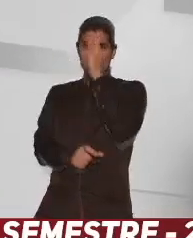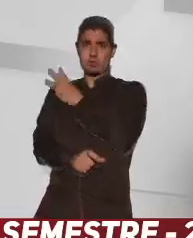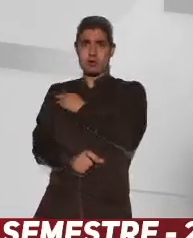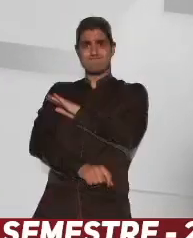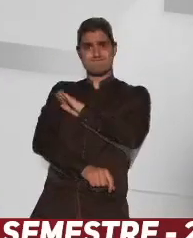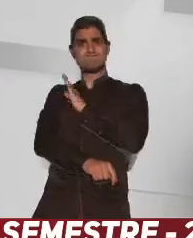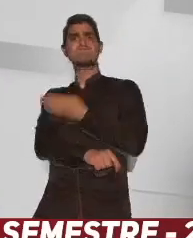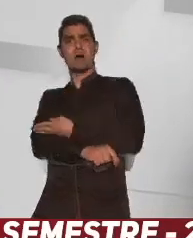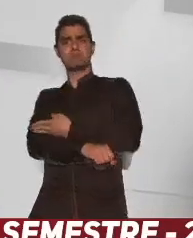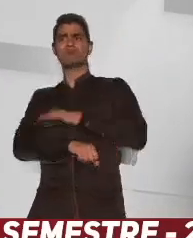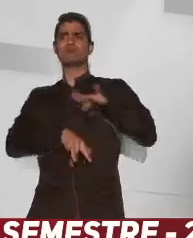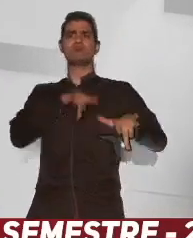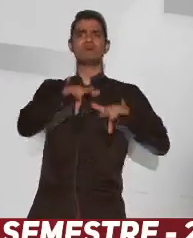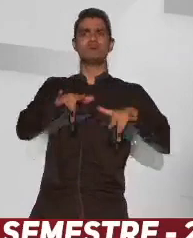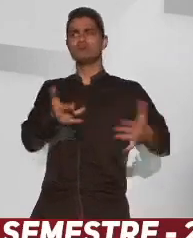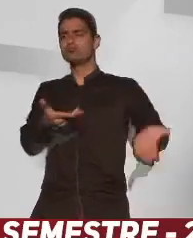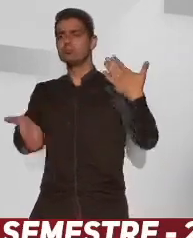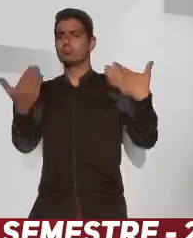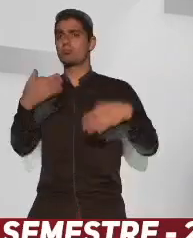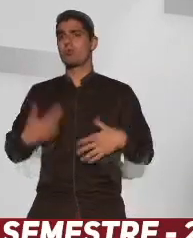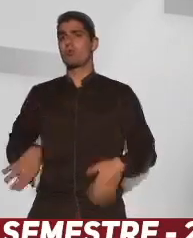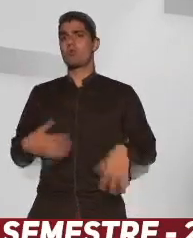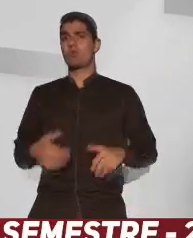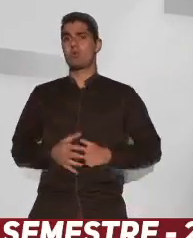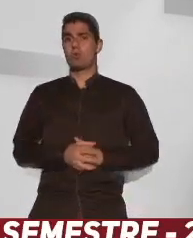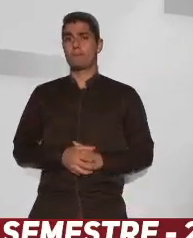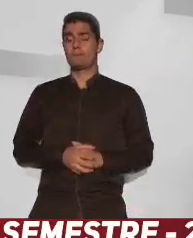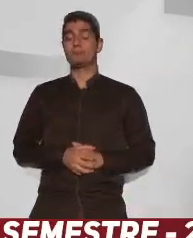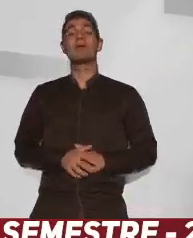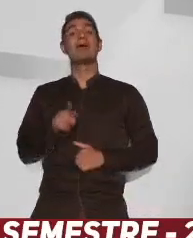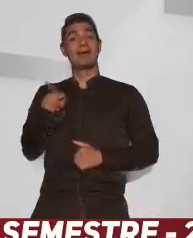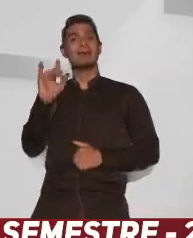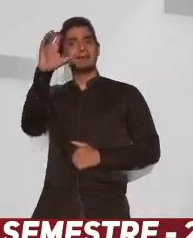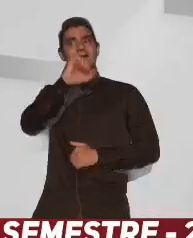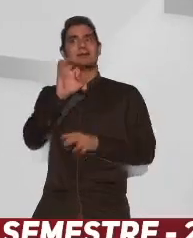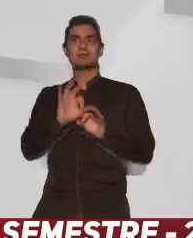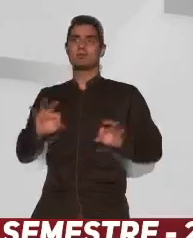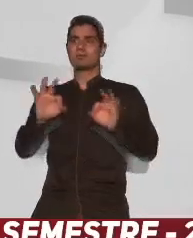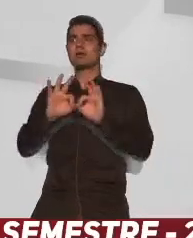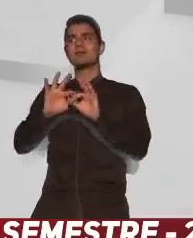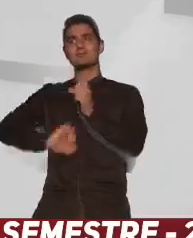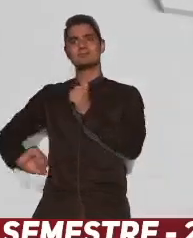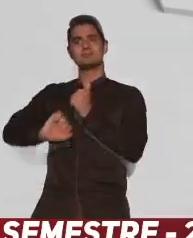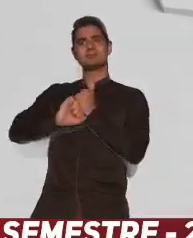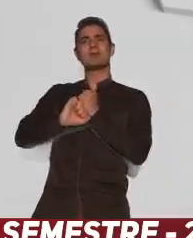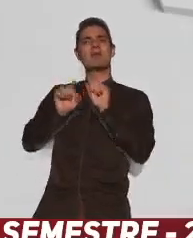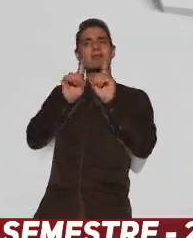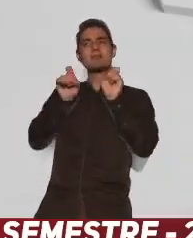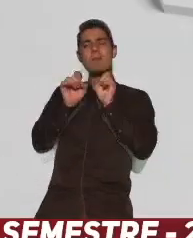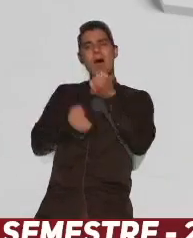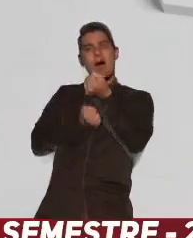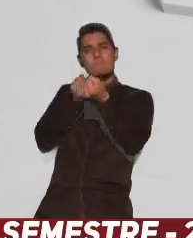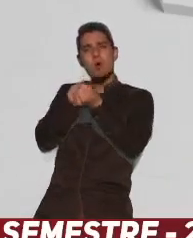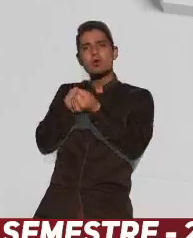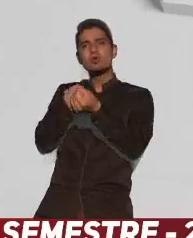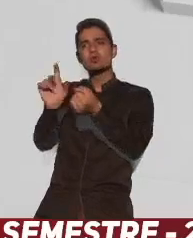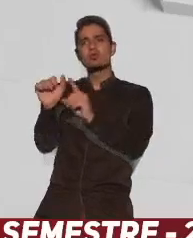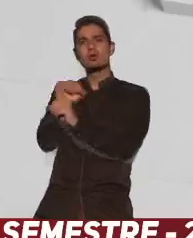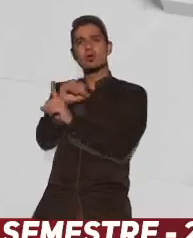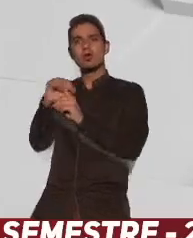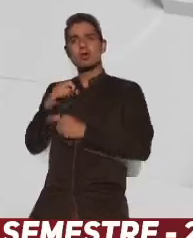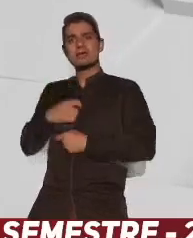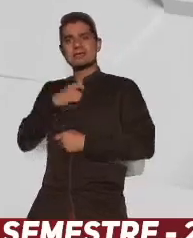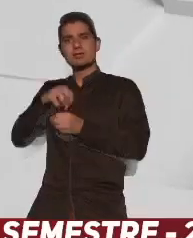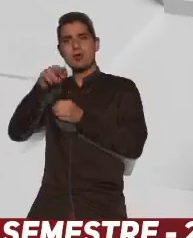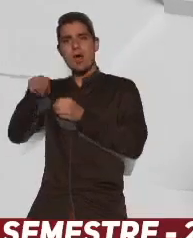se suma al interés muy importante de las actividades que se realizan en temas de apoyo a la defensa de la autoridad civil. Ese